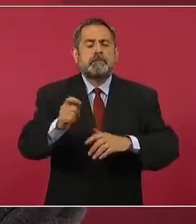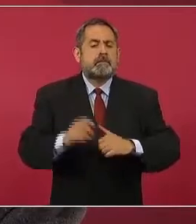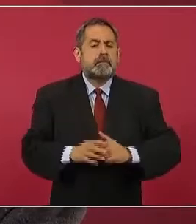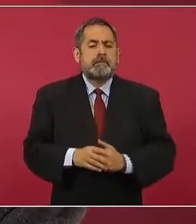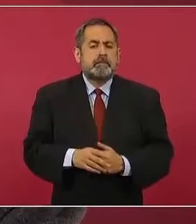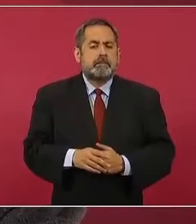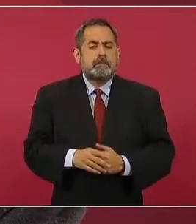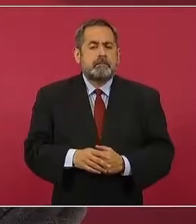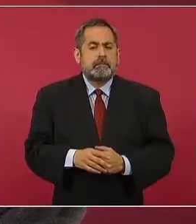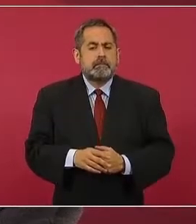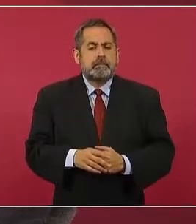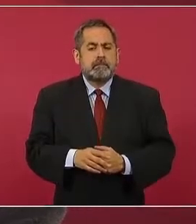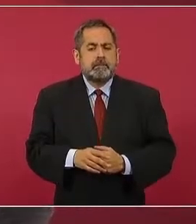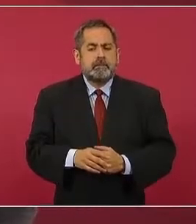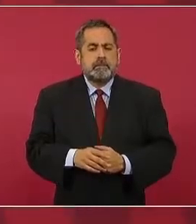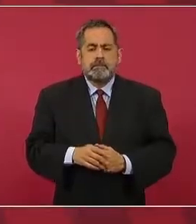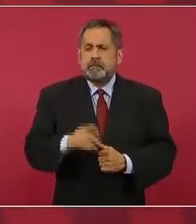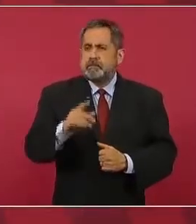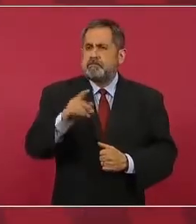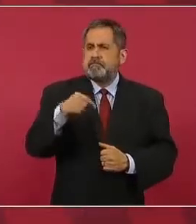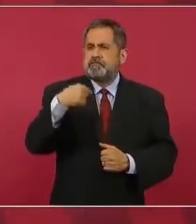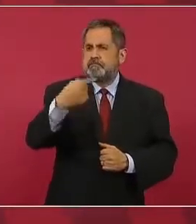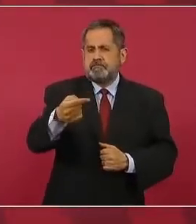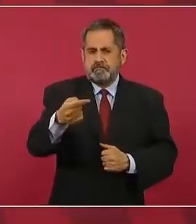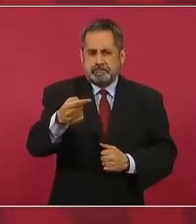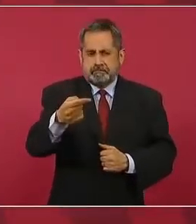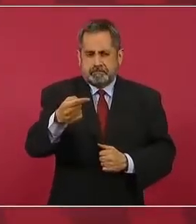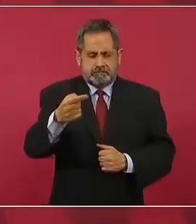jurados de adopción.